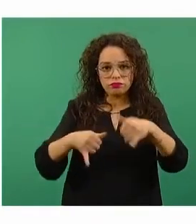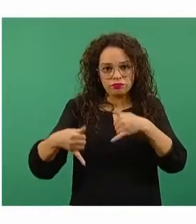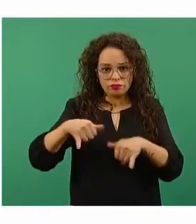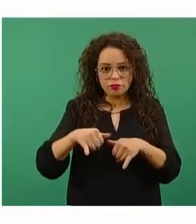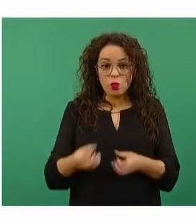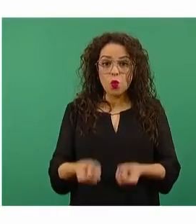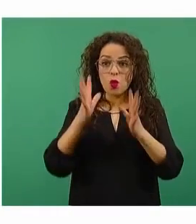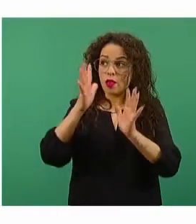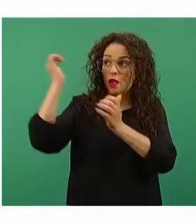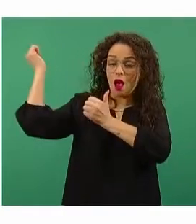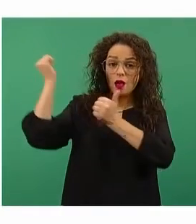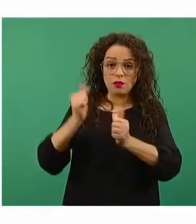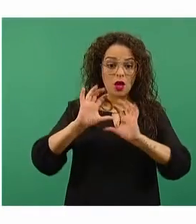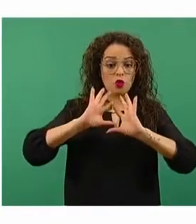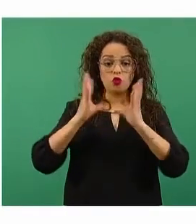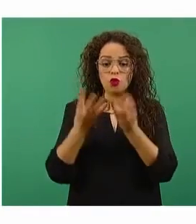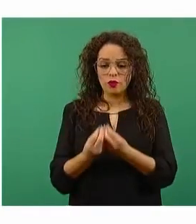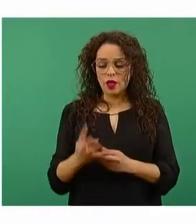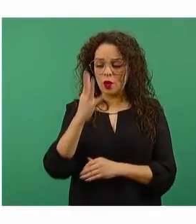recibidas,